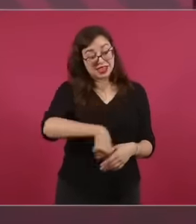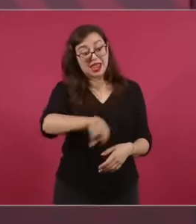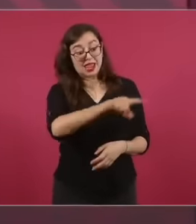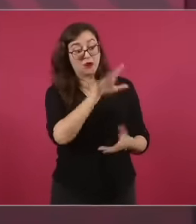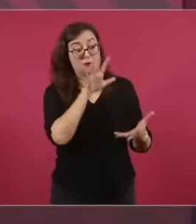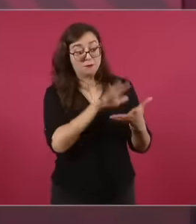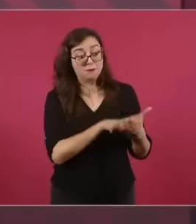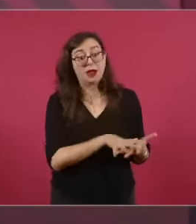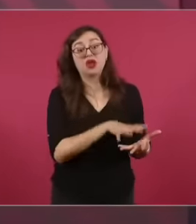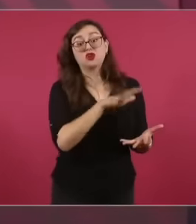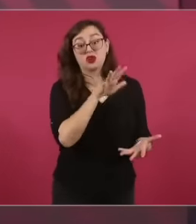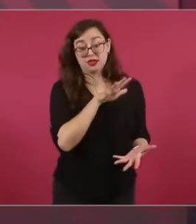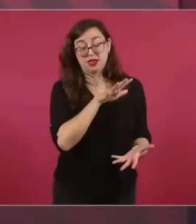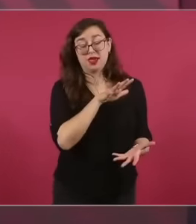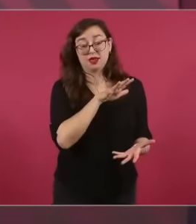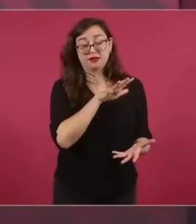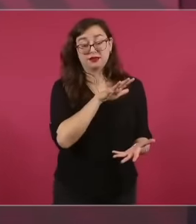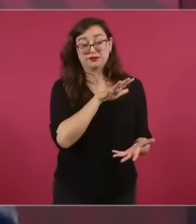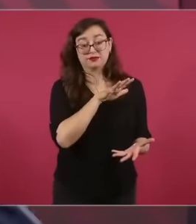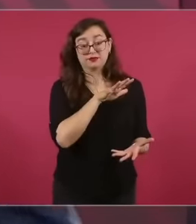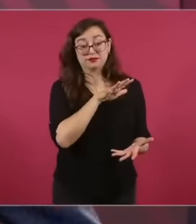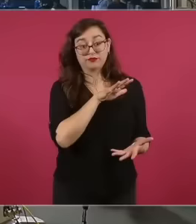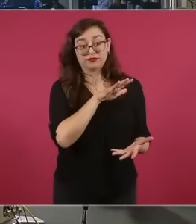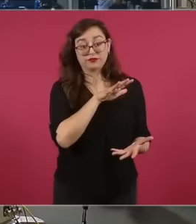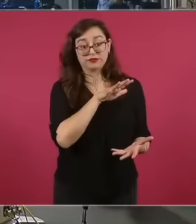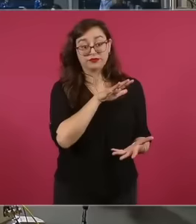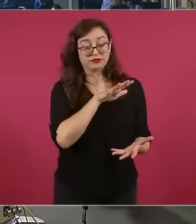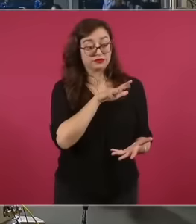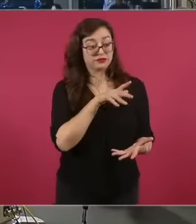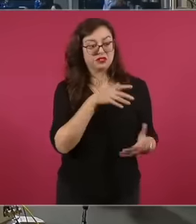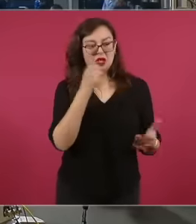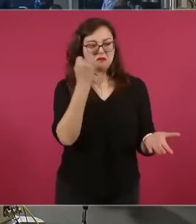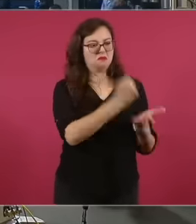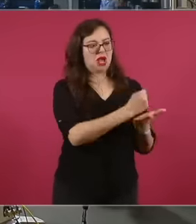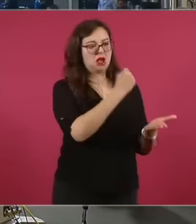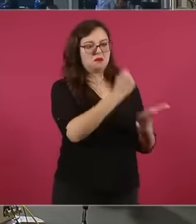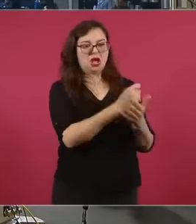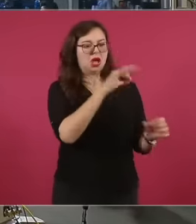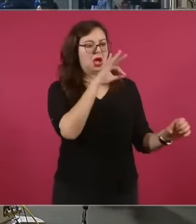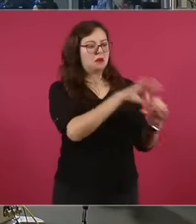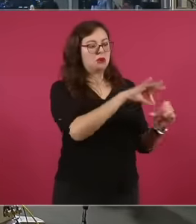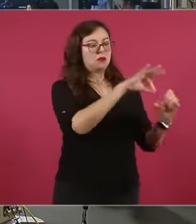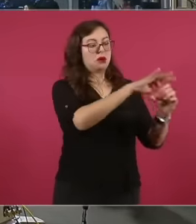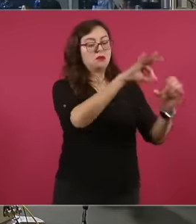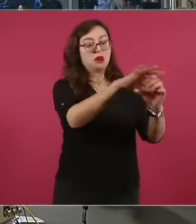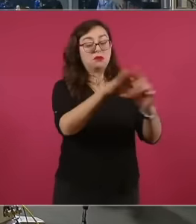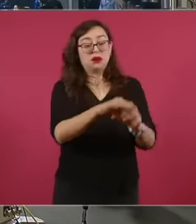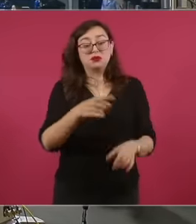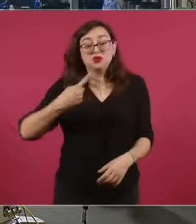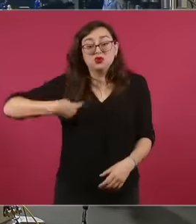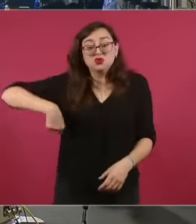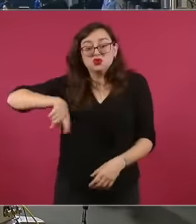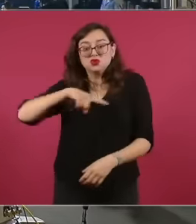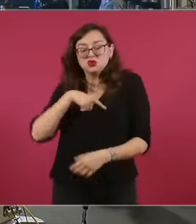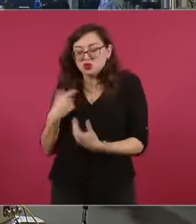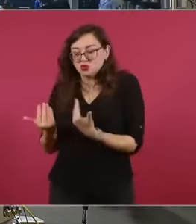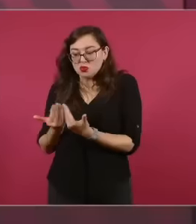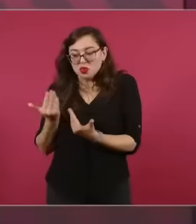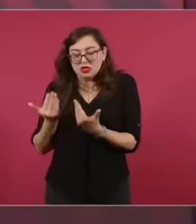los conservadores y era una aplanadora y nosotros éramos oposición,